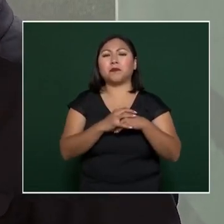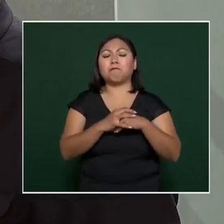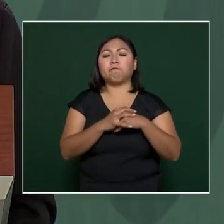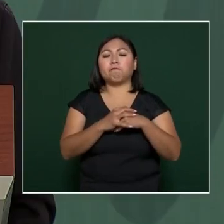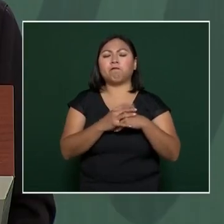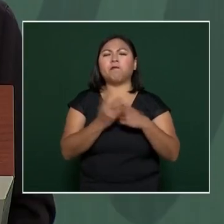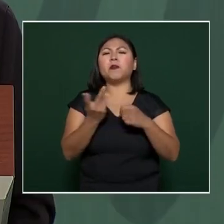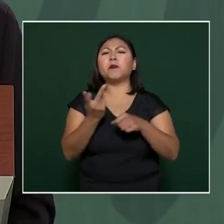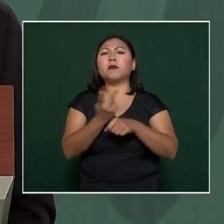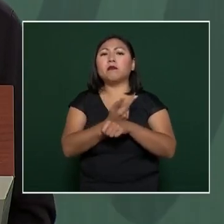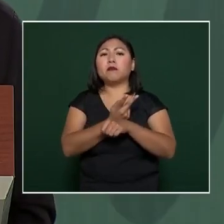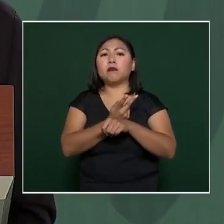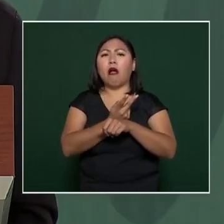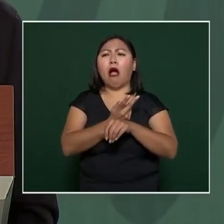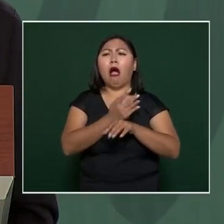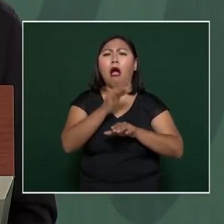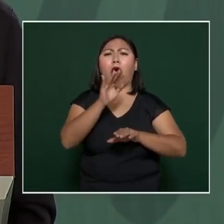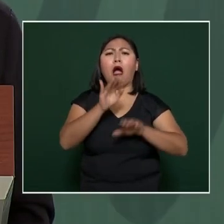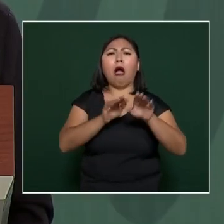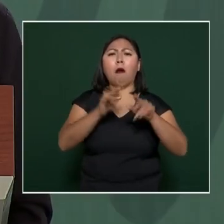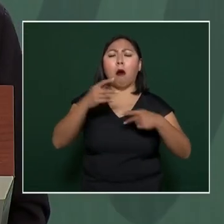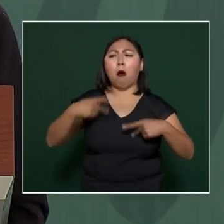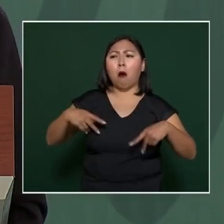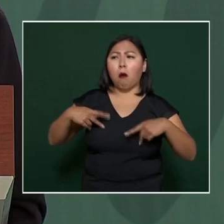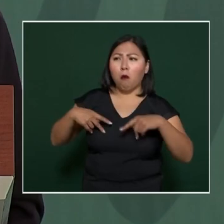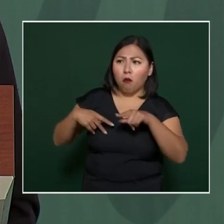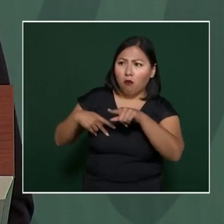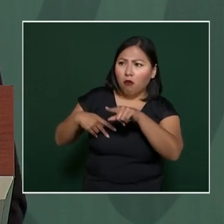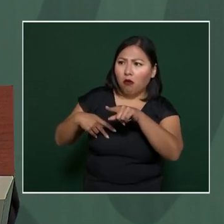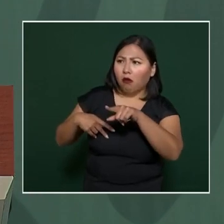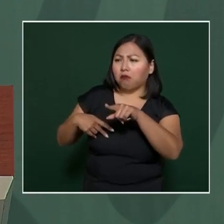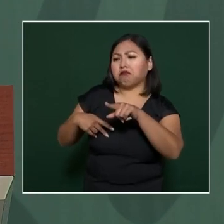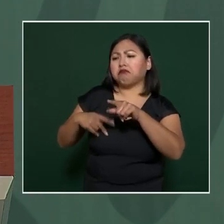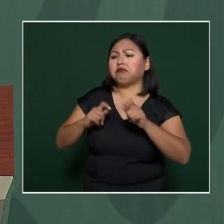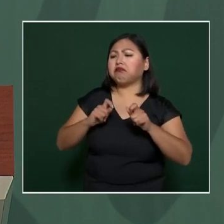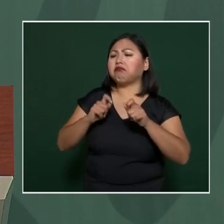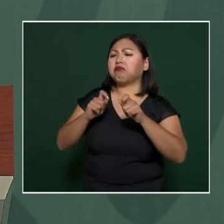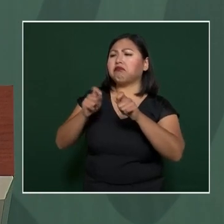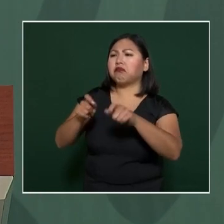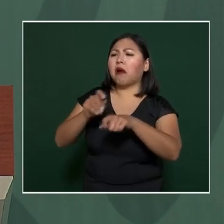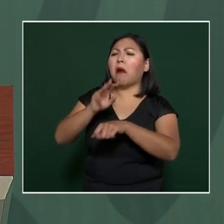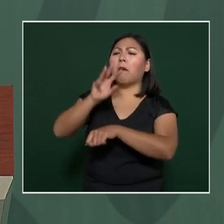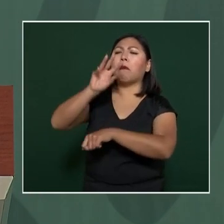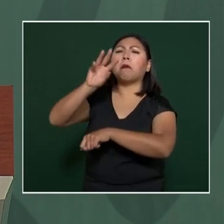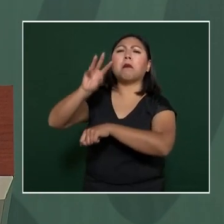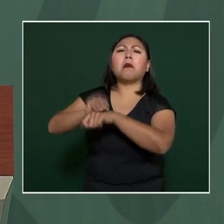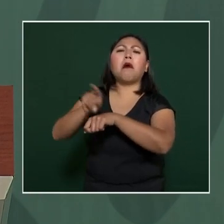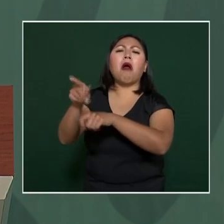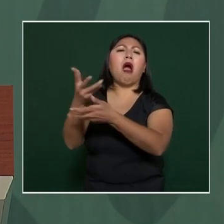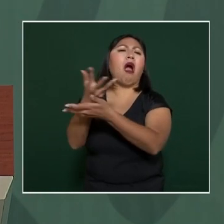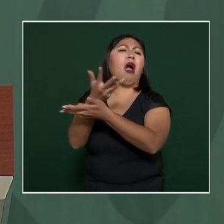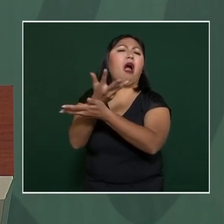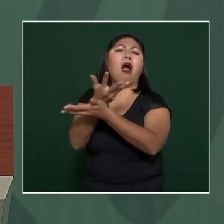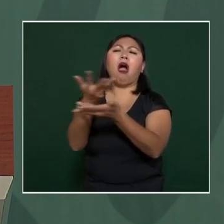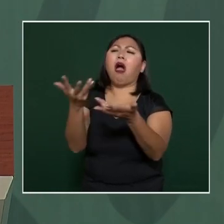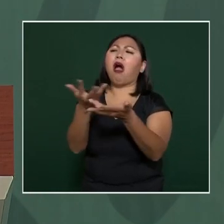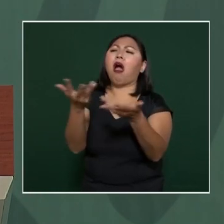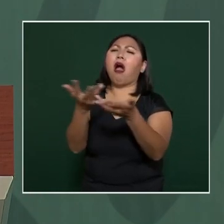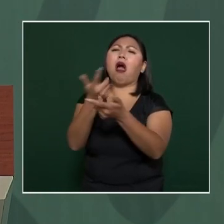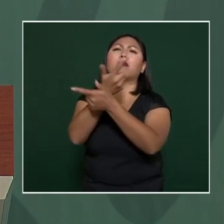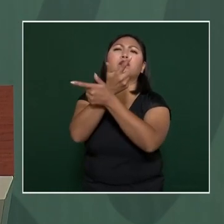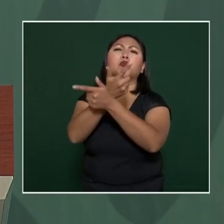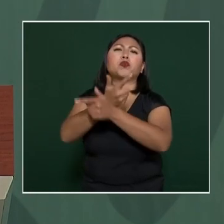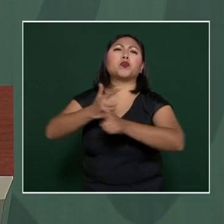este libertades cuando eh se trata de